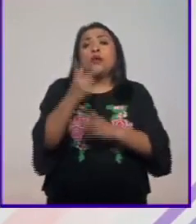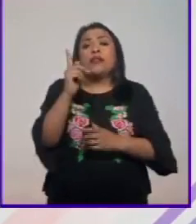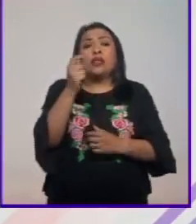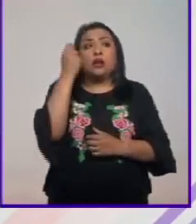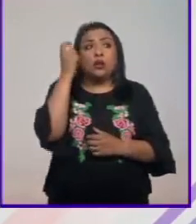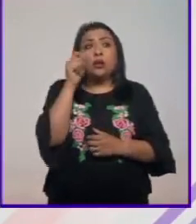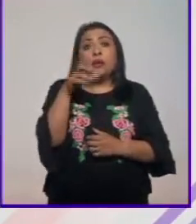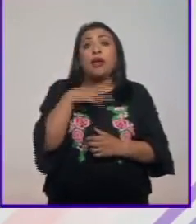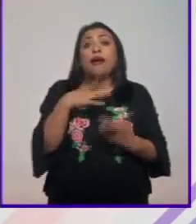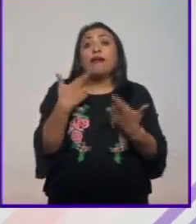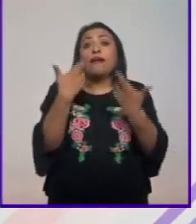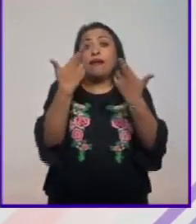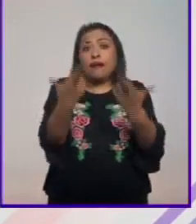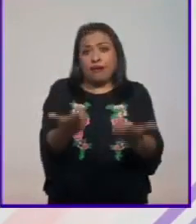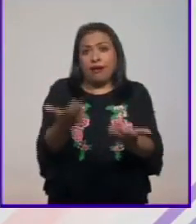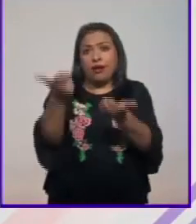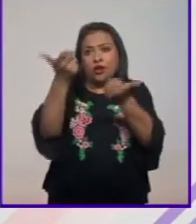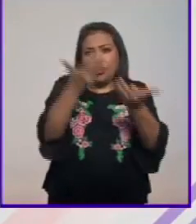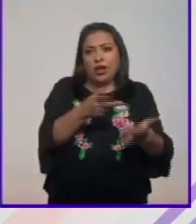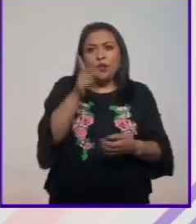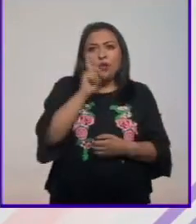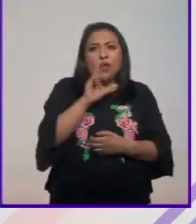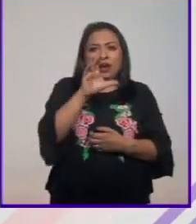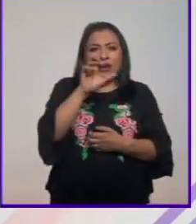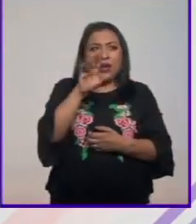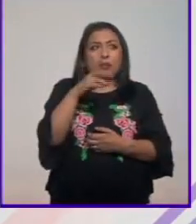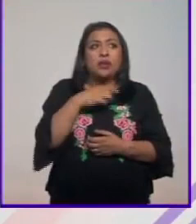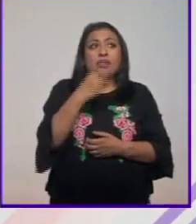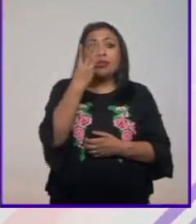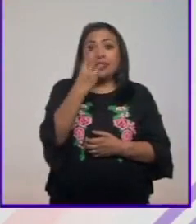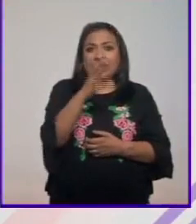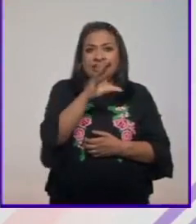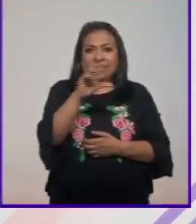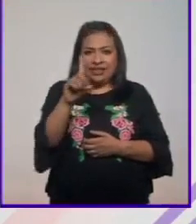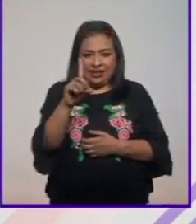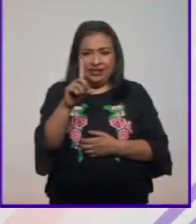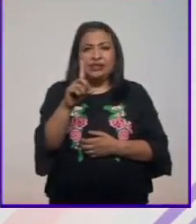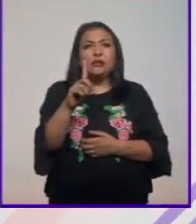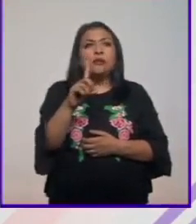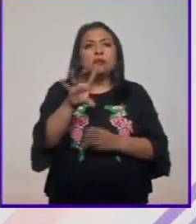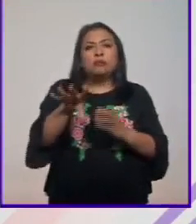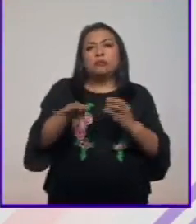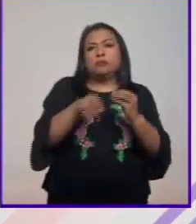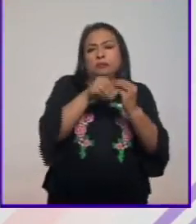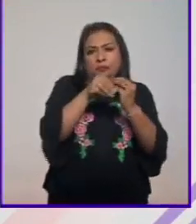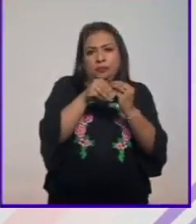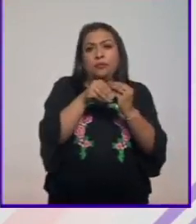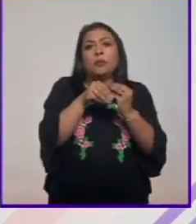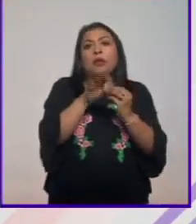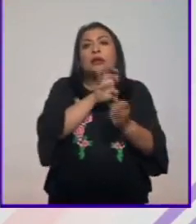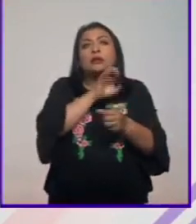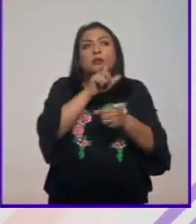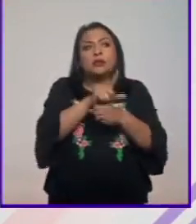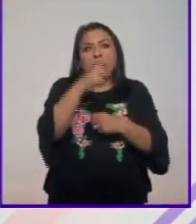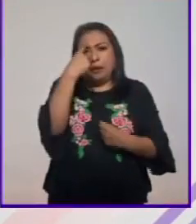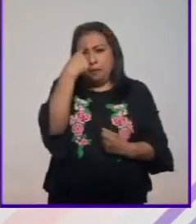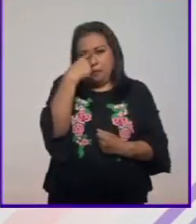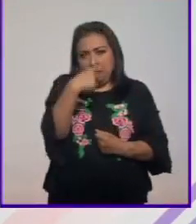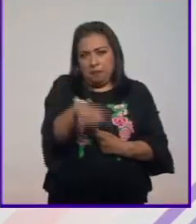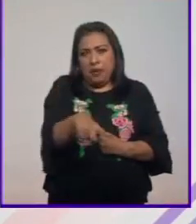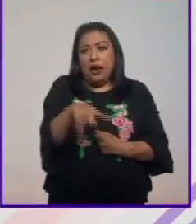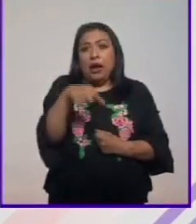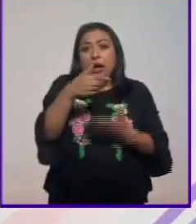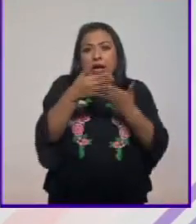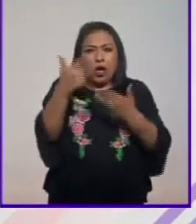Y además tenemos un regalo que nos ha traído Carmen, que son 3 discos, que es una recopilación hecho especialmente para